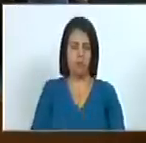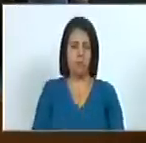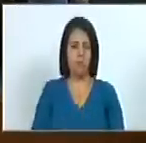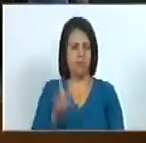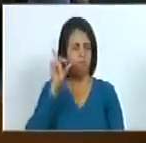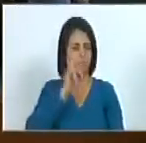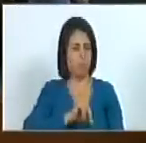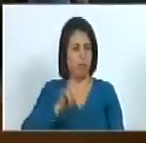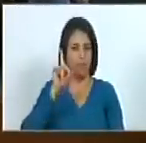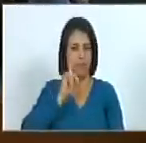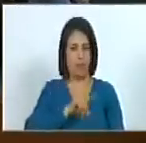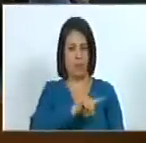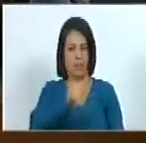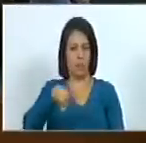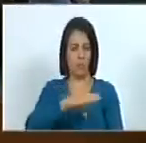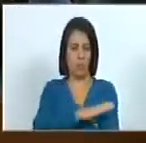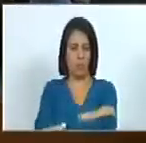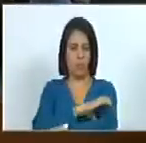¡Mentirosos!